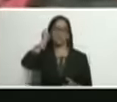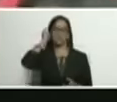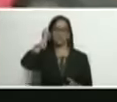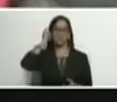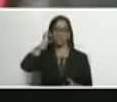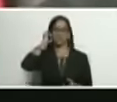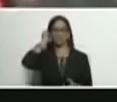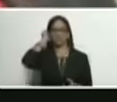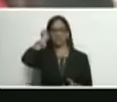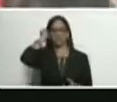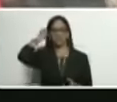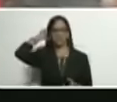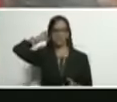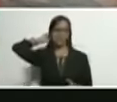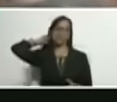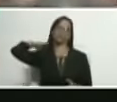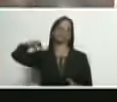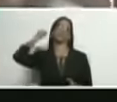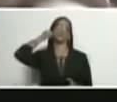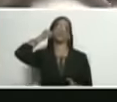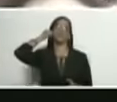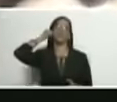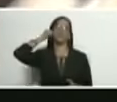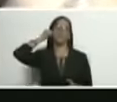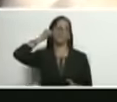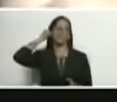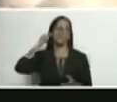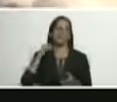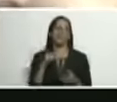Y la subestimación continuó.